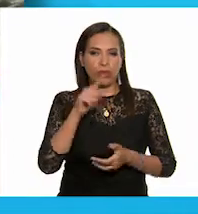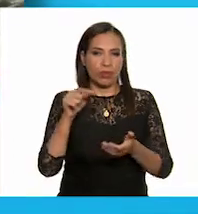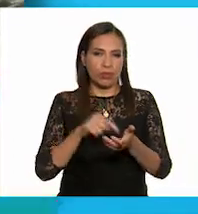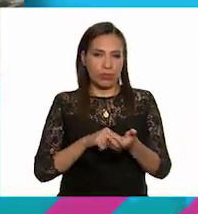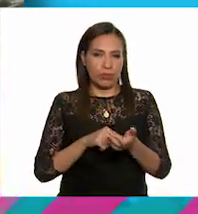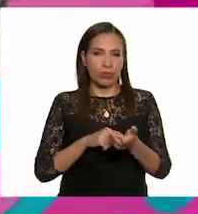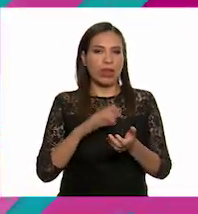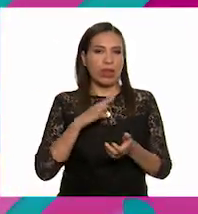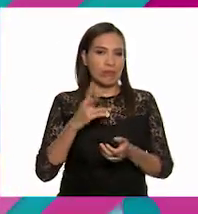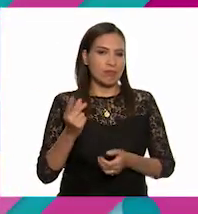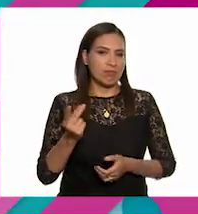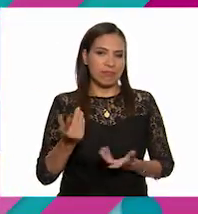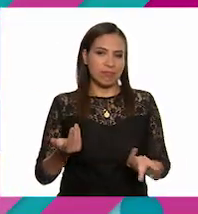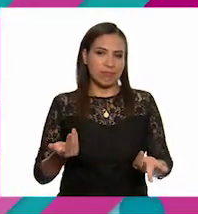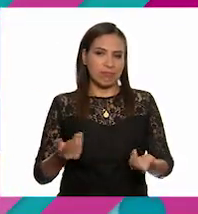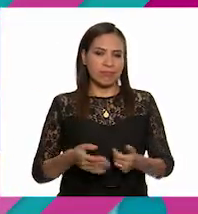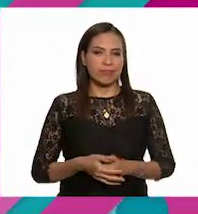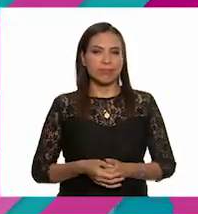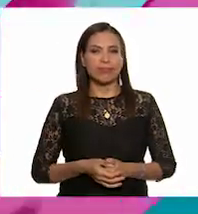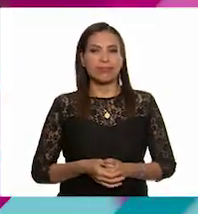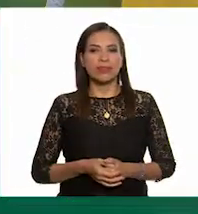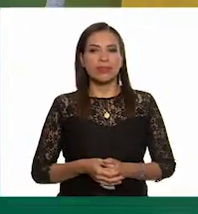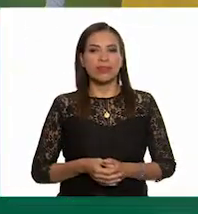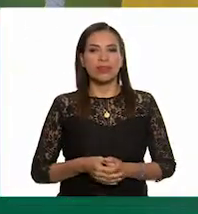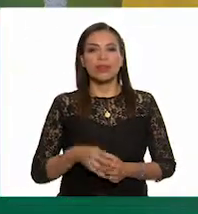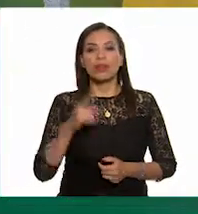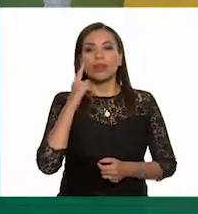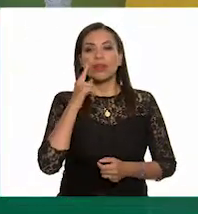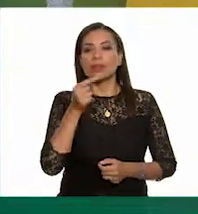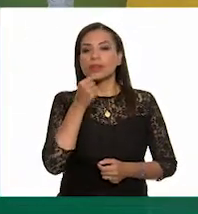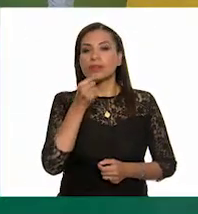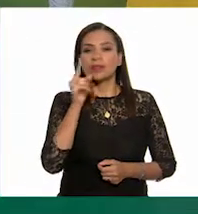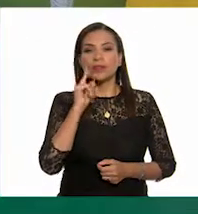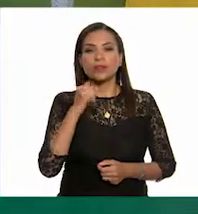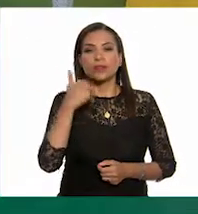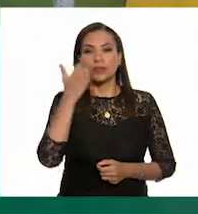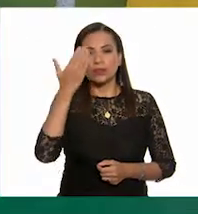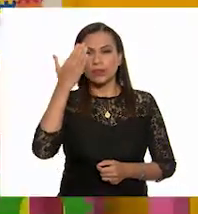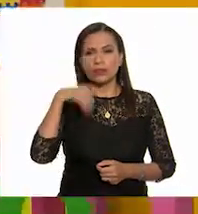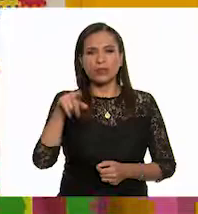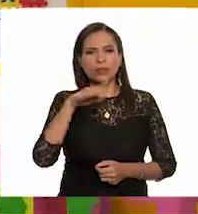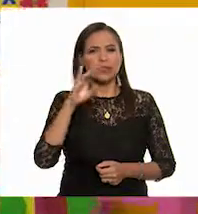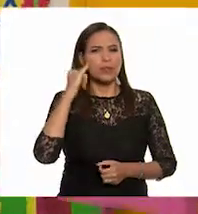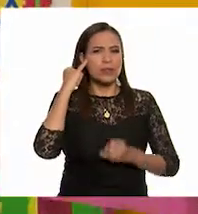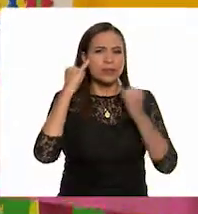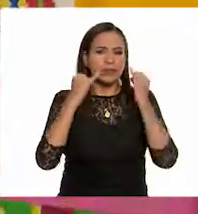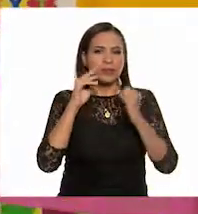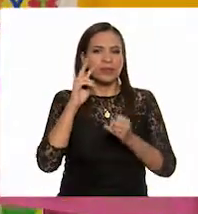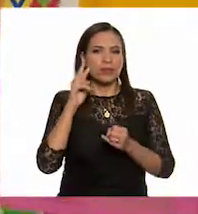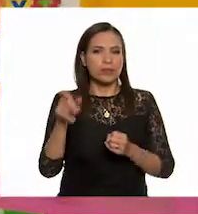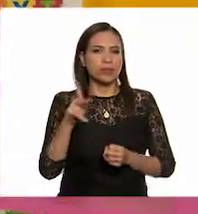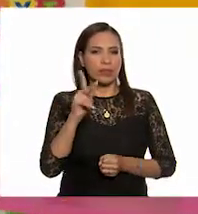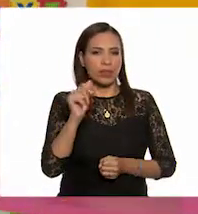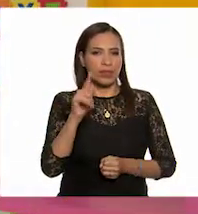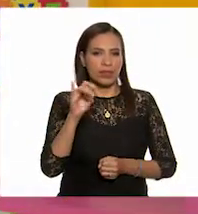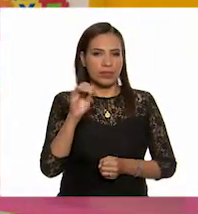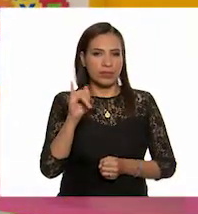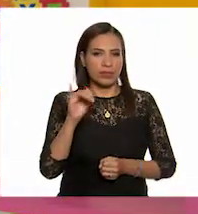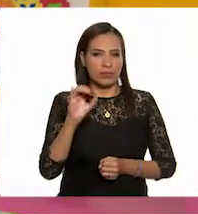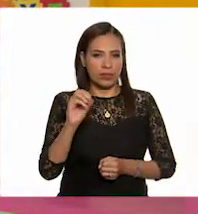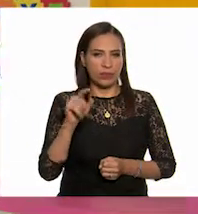lugar que haya perros. A ver, niños y niñas, quiero saber cómo se imaginan que se veía Patricio